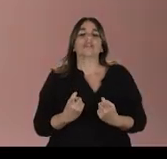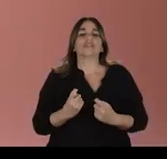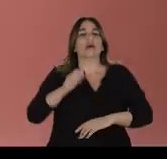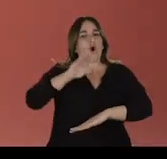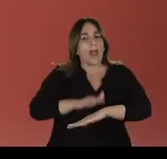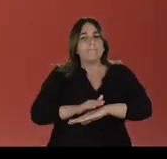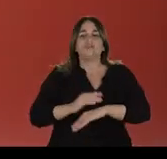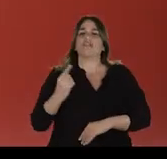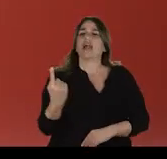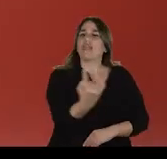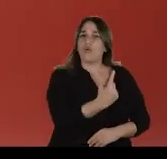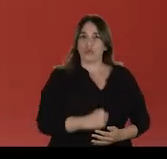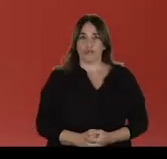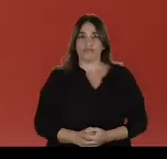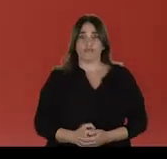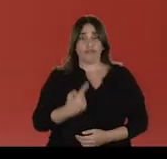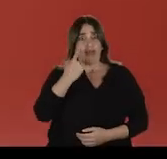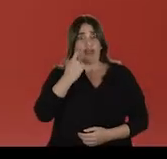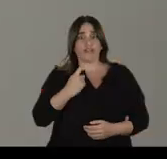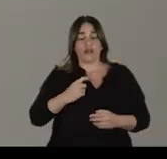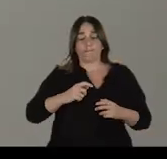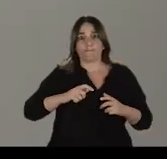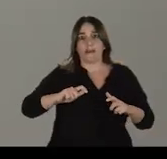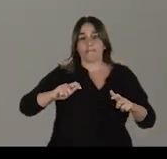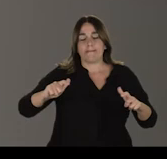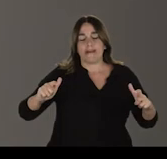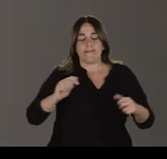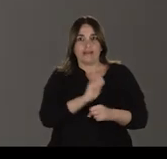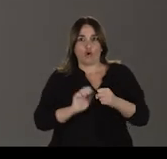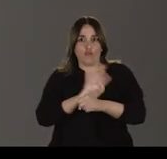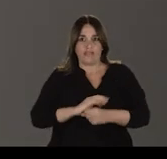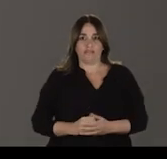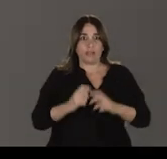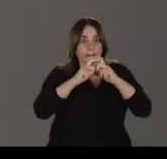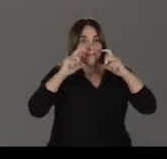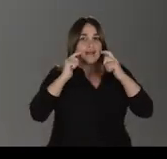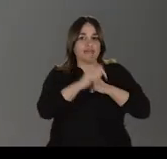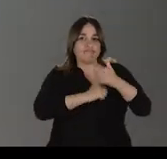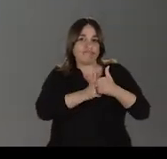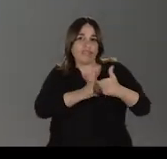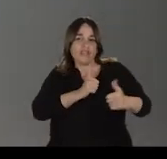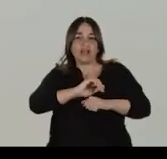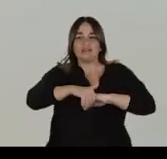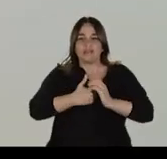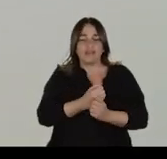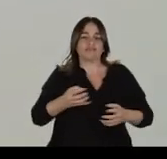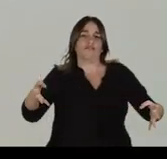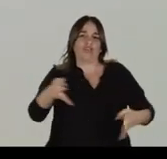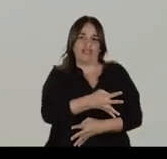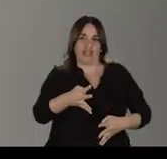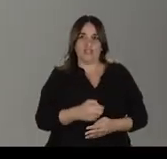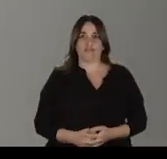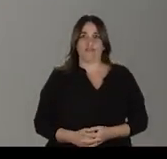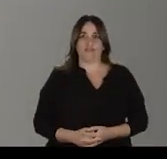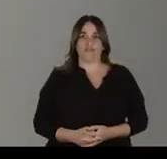que actuar individualmente con responsabilidad. Para evitar un incremento de casos positivos. Mascarilla, distancia, higiene de